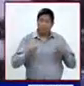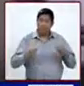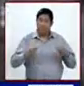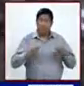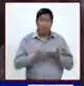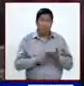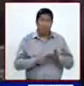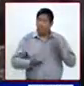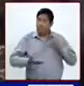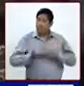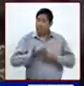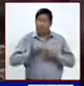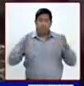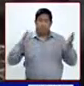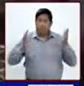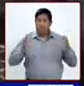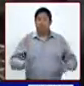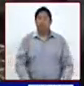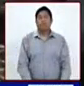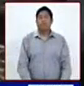parlamentarios comienzan a debatir.